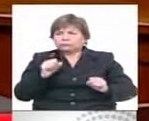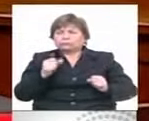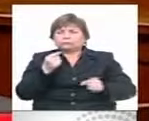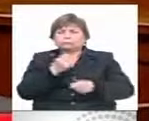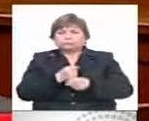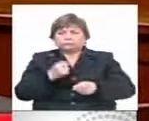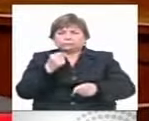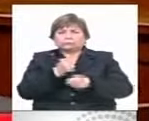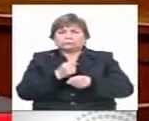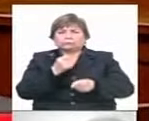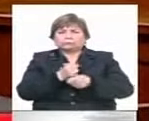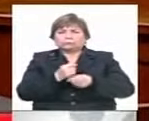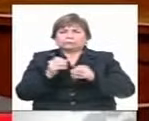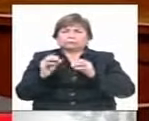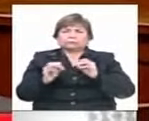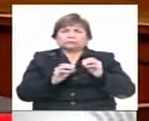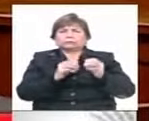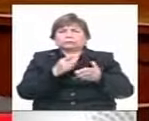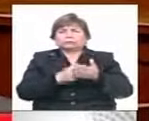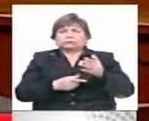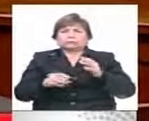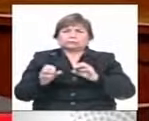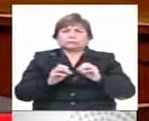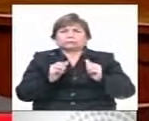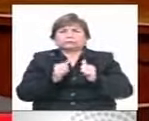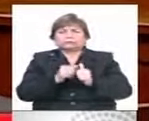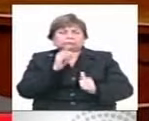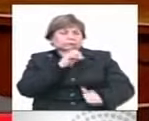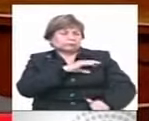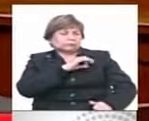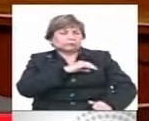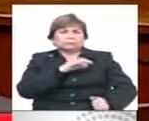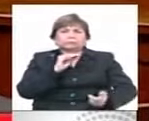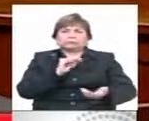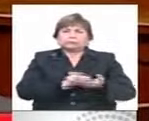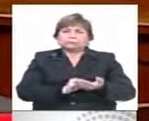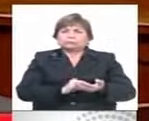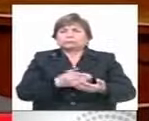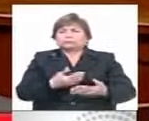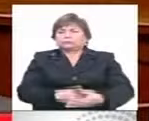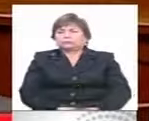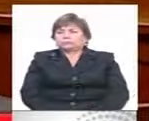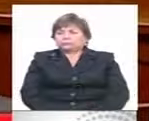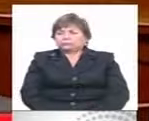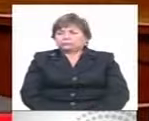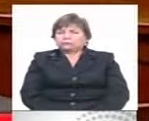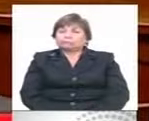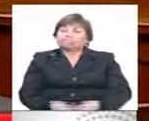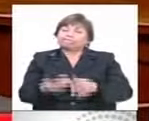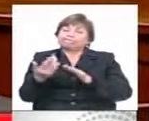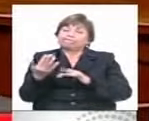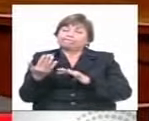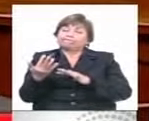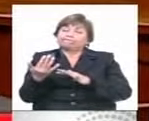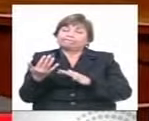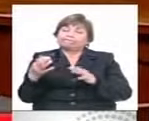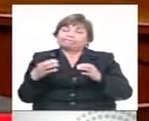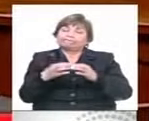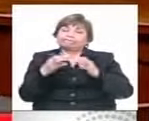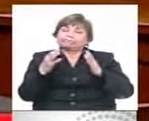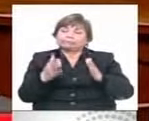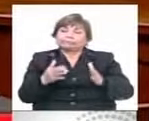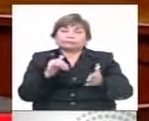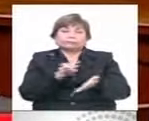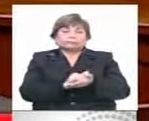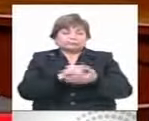que vamos haciendo y que seguiremos haciendo en beneficio de los más vulnerables. Esperamos, estimados congresistas,